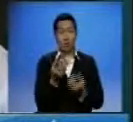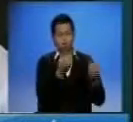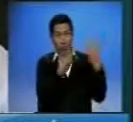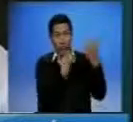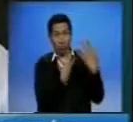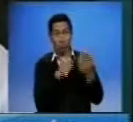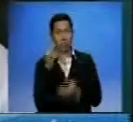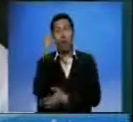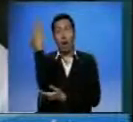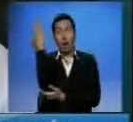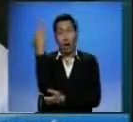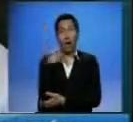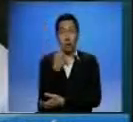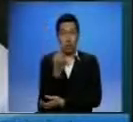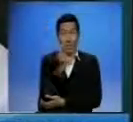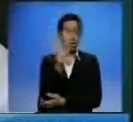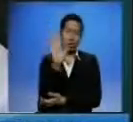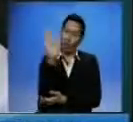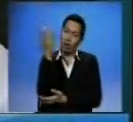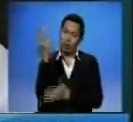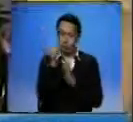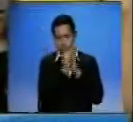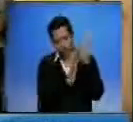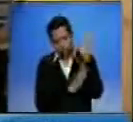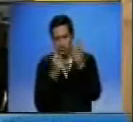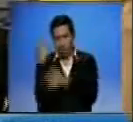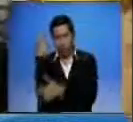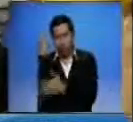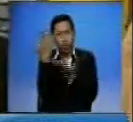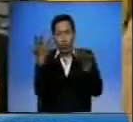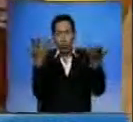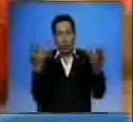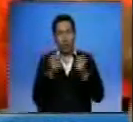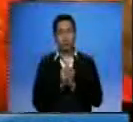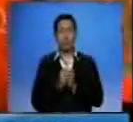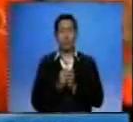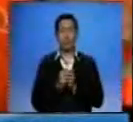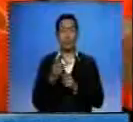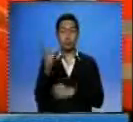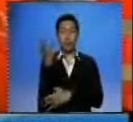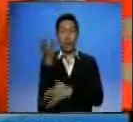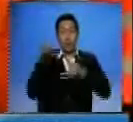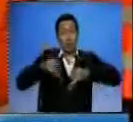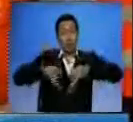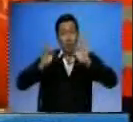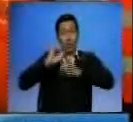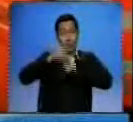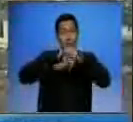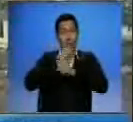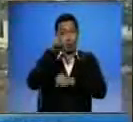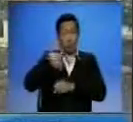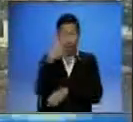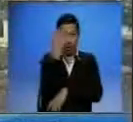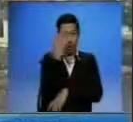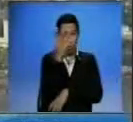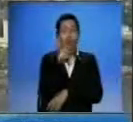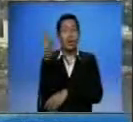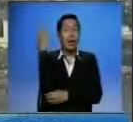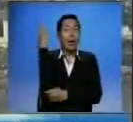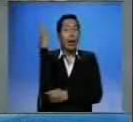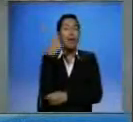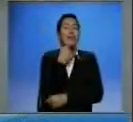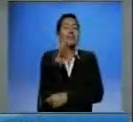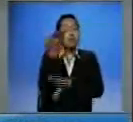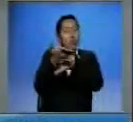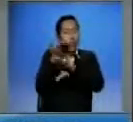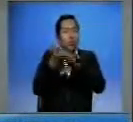alcalde Yunes. Esto no está en su plan de gobierno. En febrero del 2014, José Yunes propuso construir dos puentes